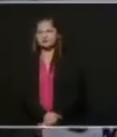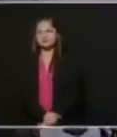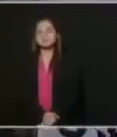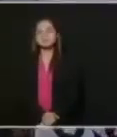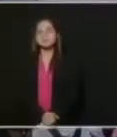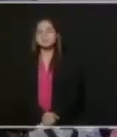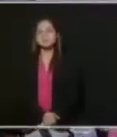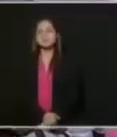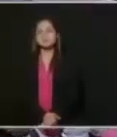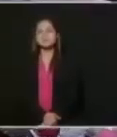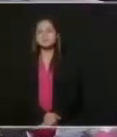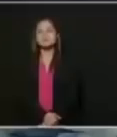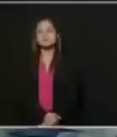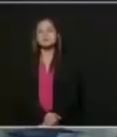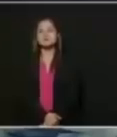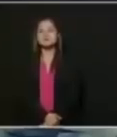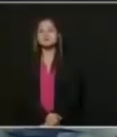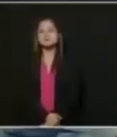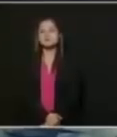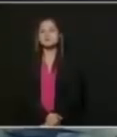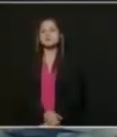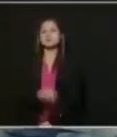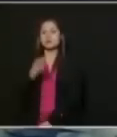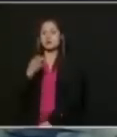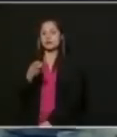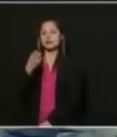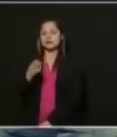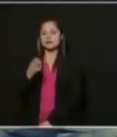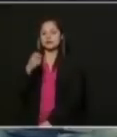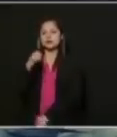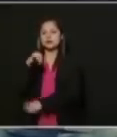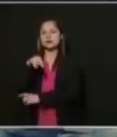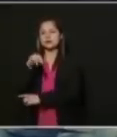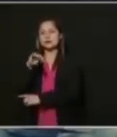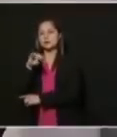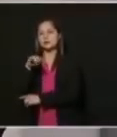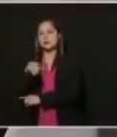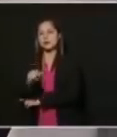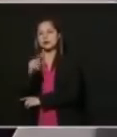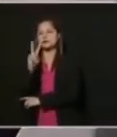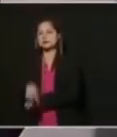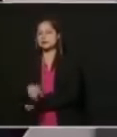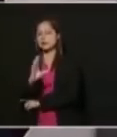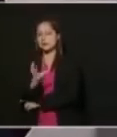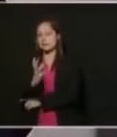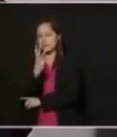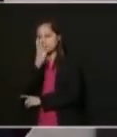Es una ignominia, una vergüenza